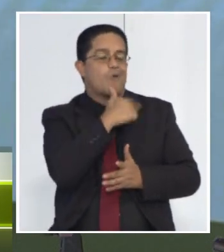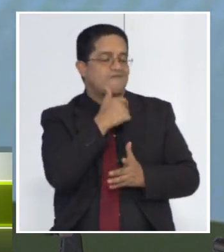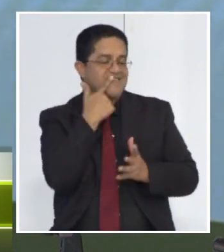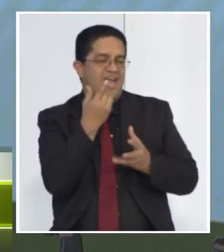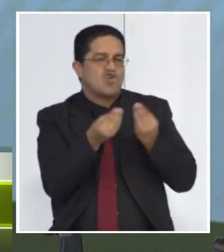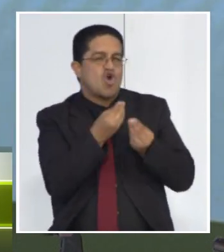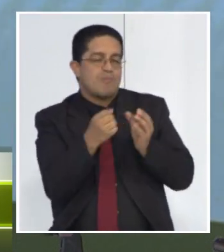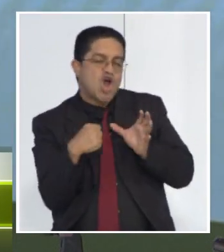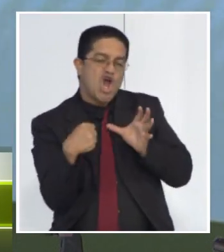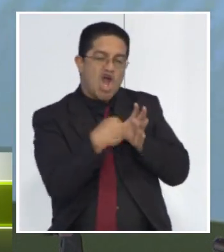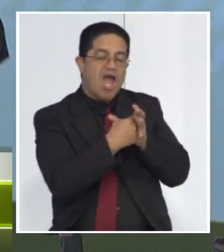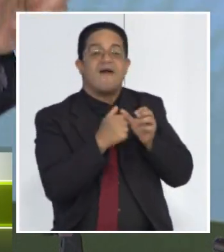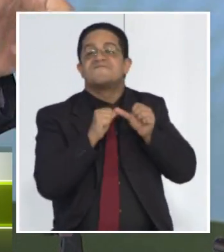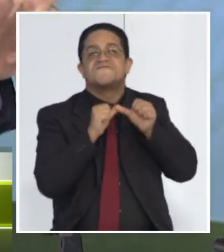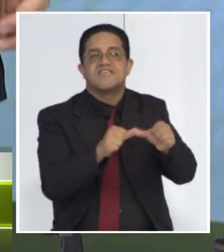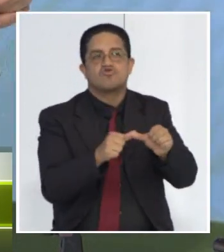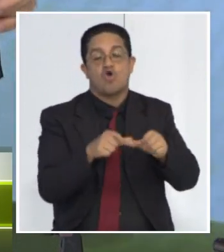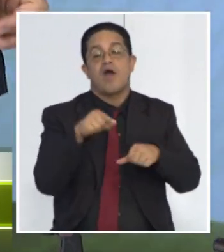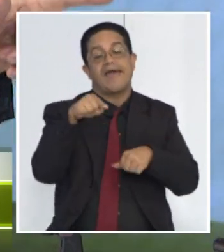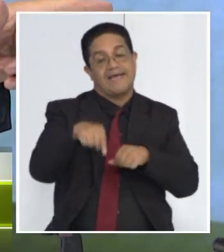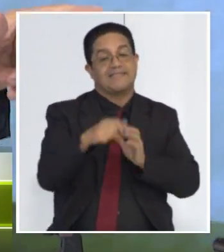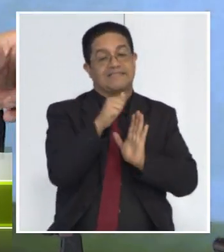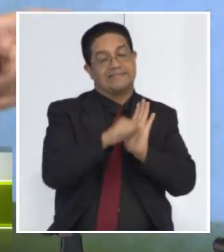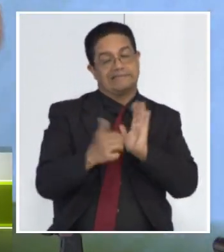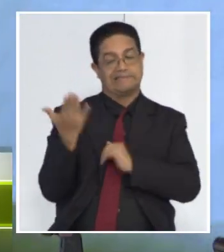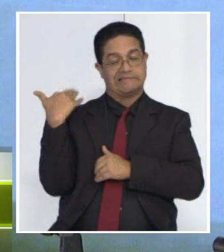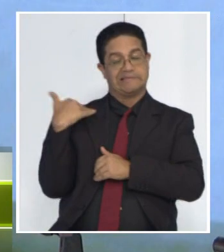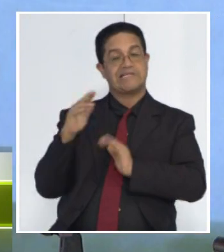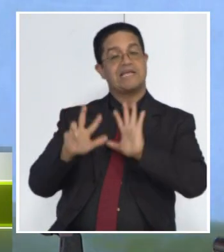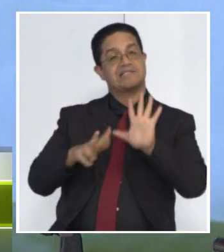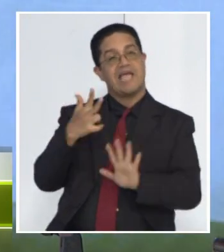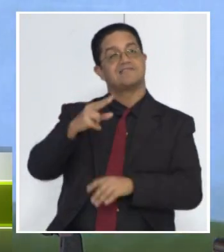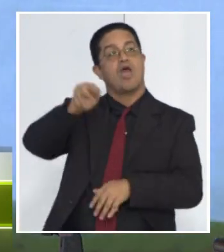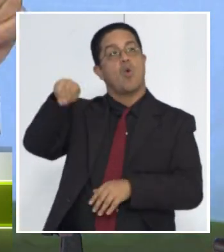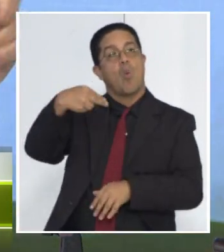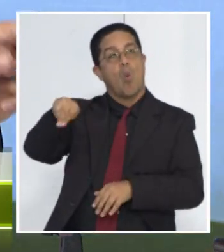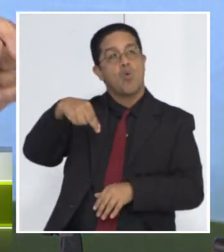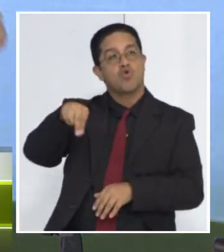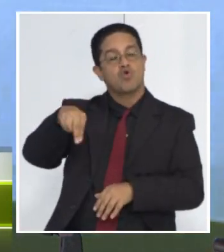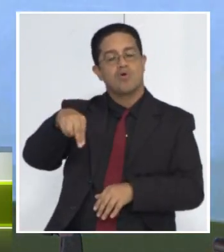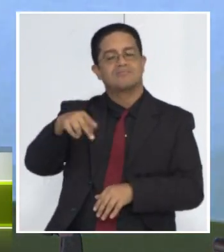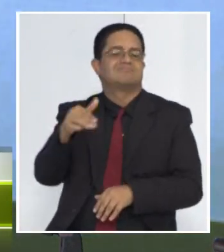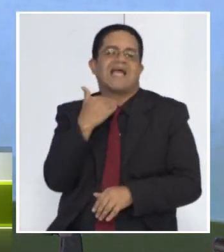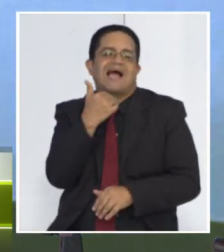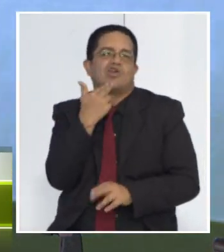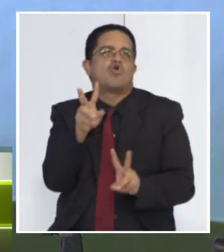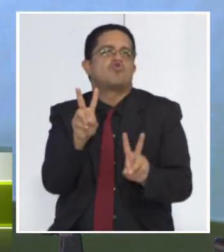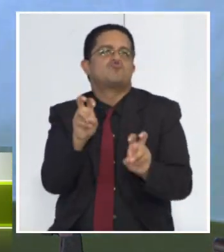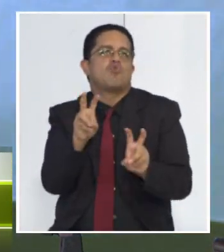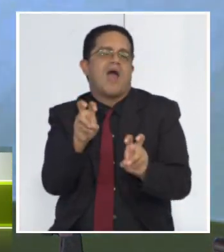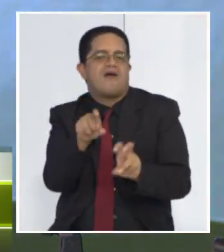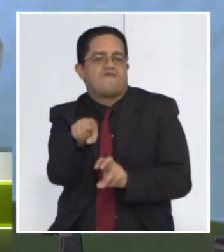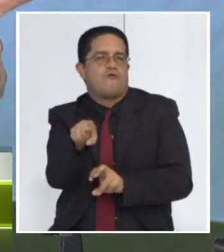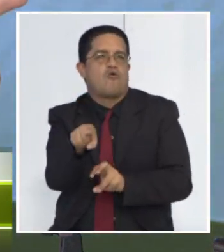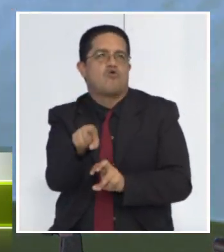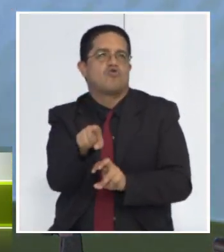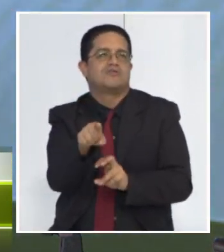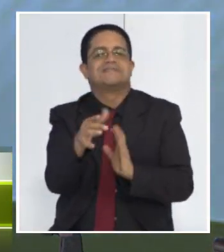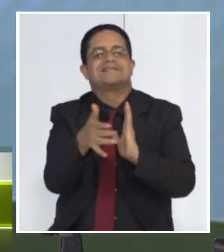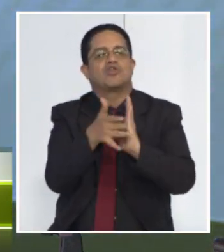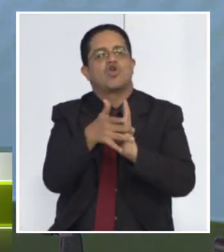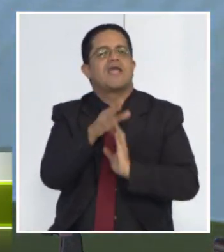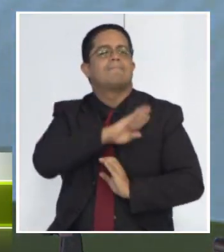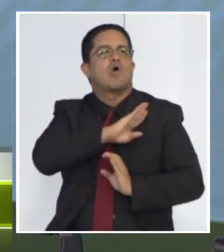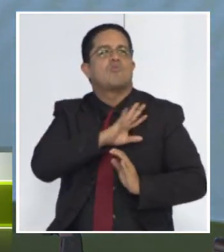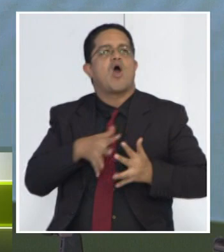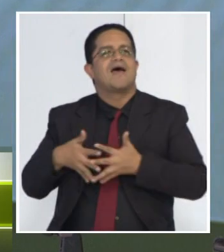acetabular. Este componente que acabamos de poner el 13 de junio es un componente que nos acaba de llegar de tecnología Smith & Nephew, tecnología americana,